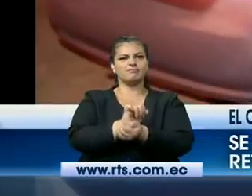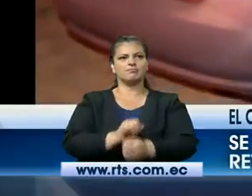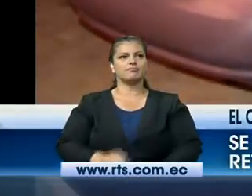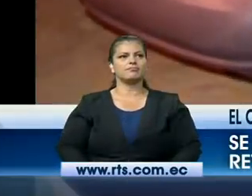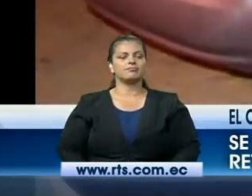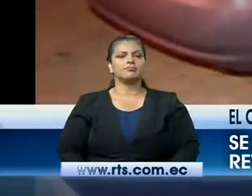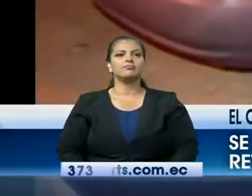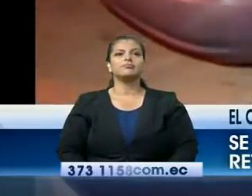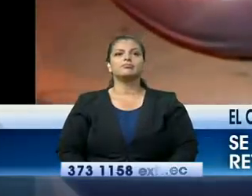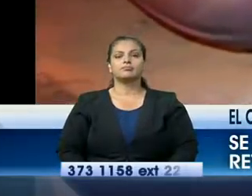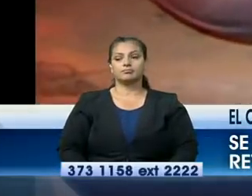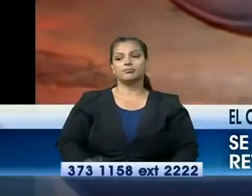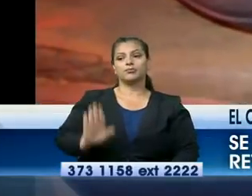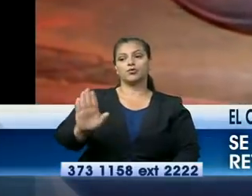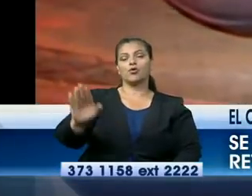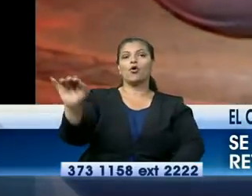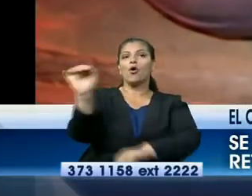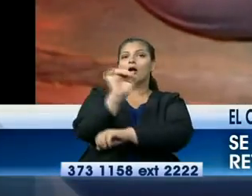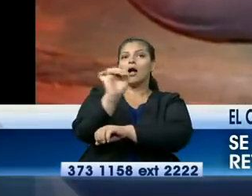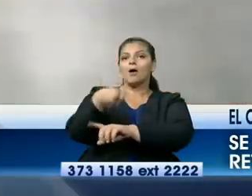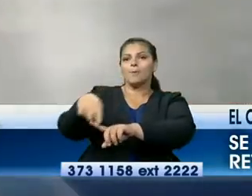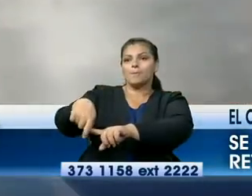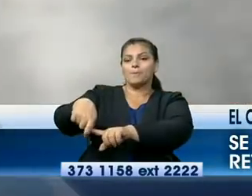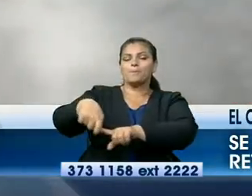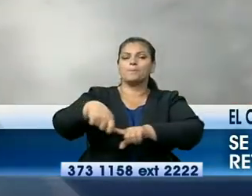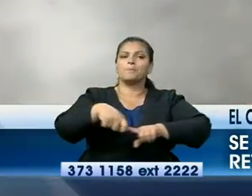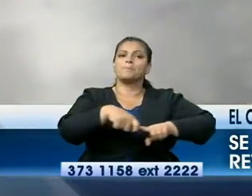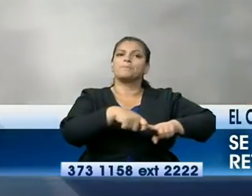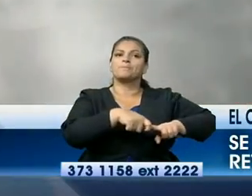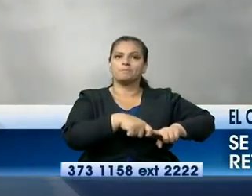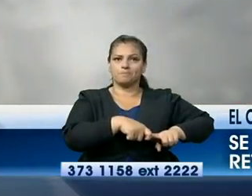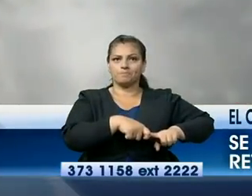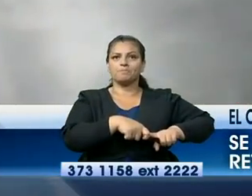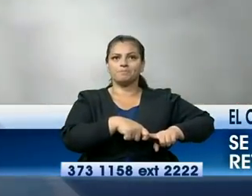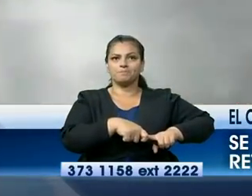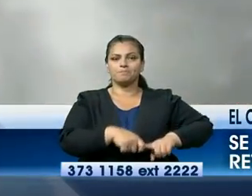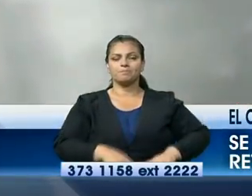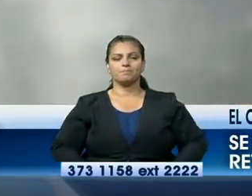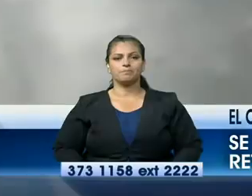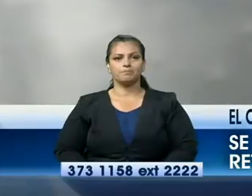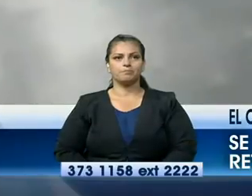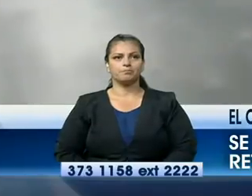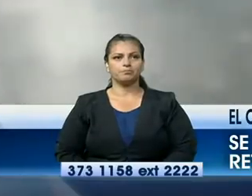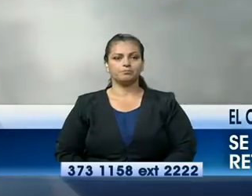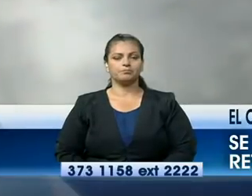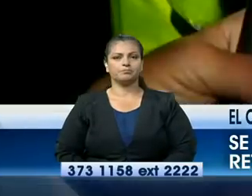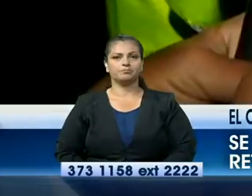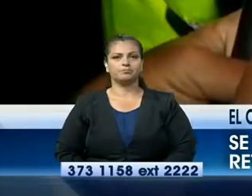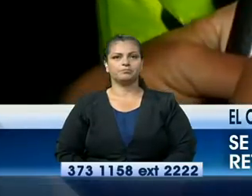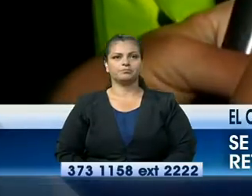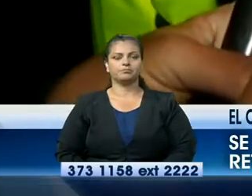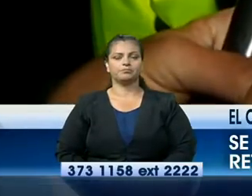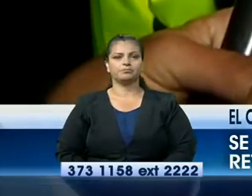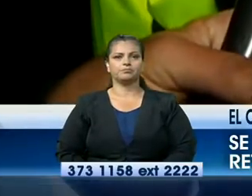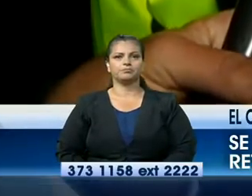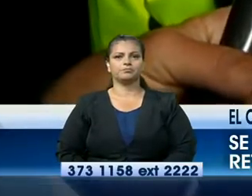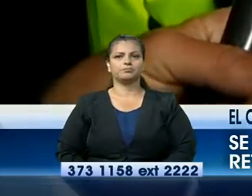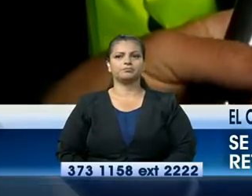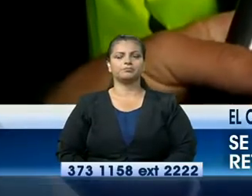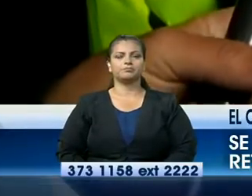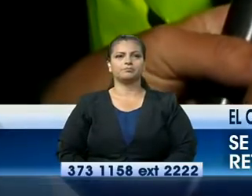también retuvieron el vehículo en el que supuestamente se movilizaban los sujetos y se logró evidenciar